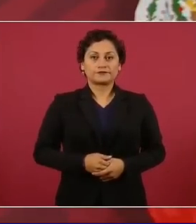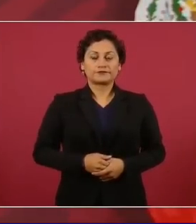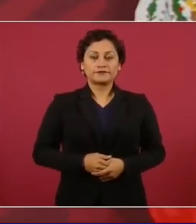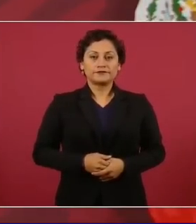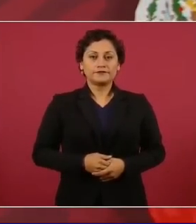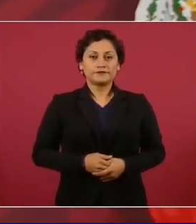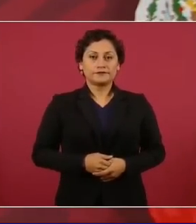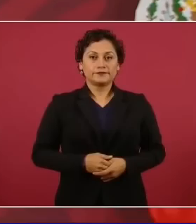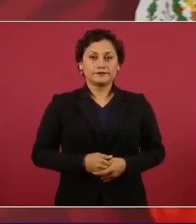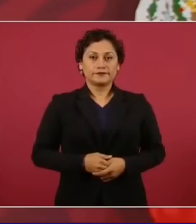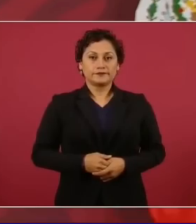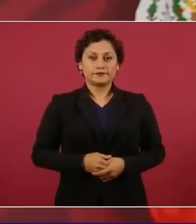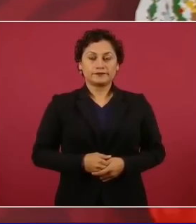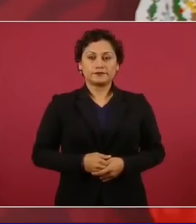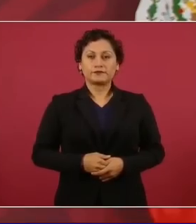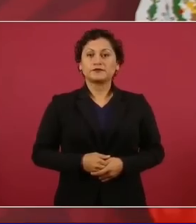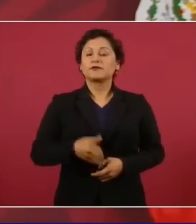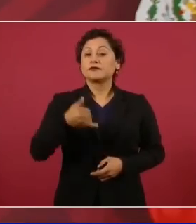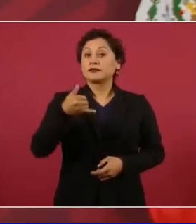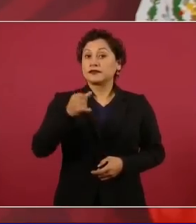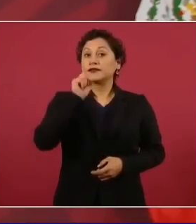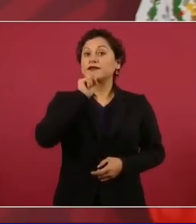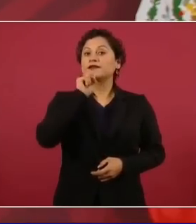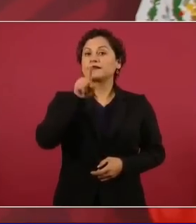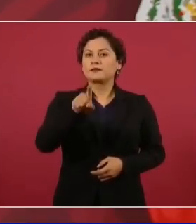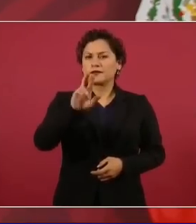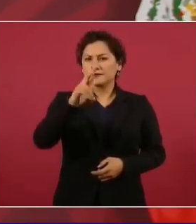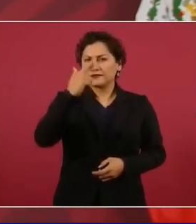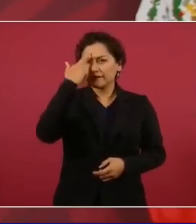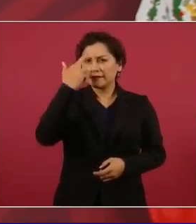Y el primer FOBAPROA que hubo